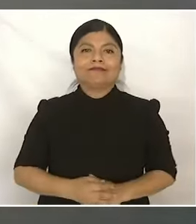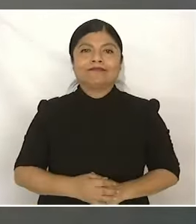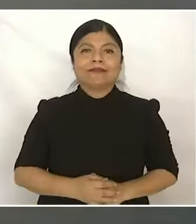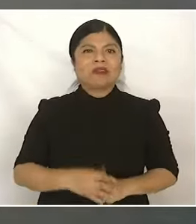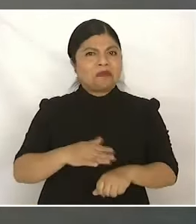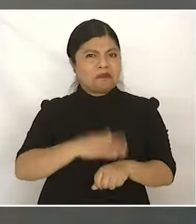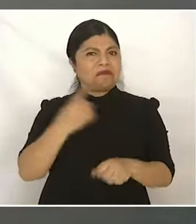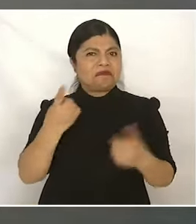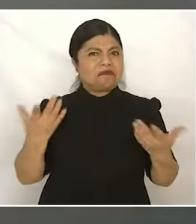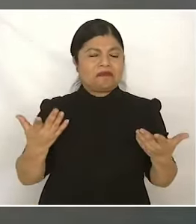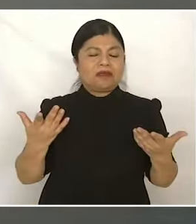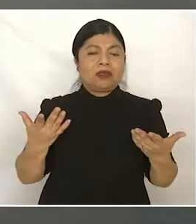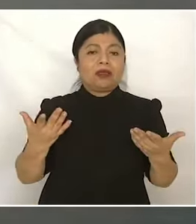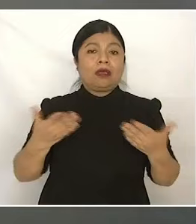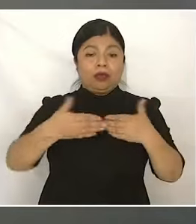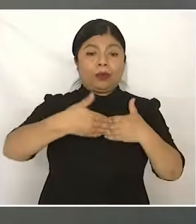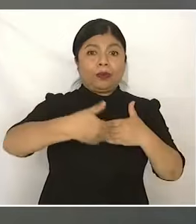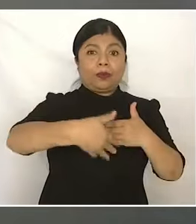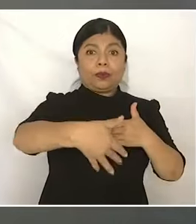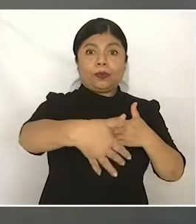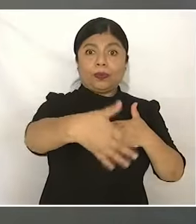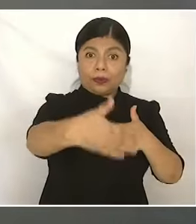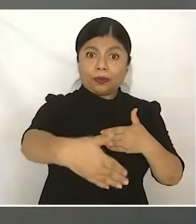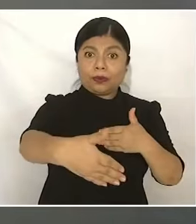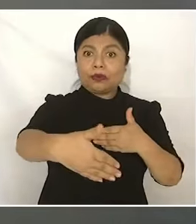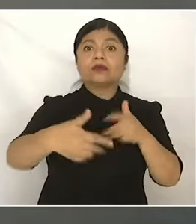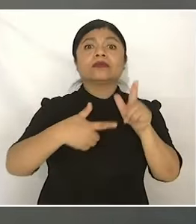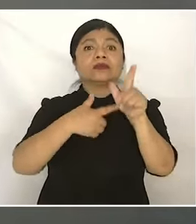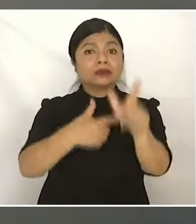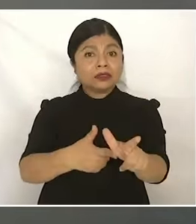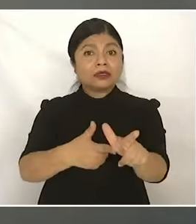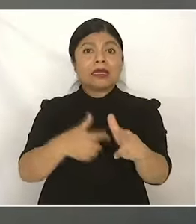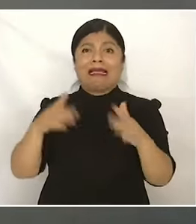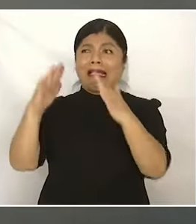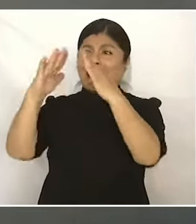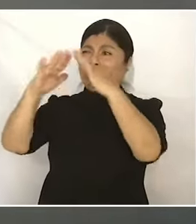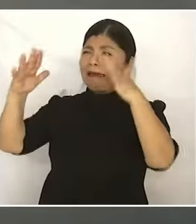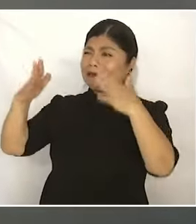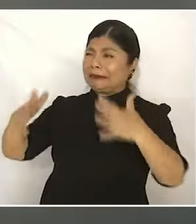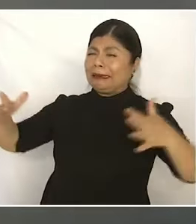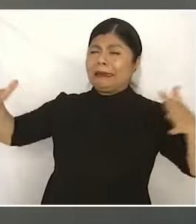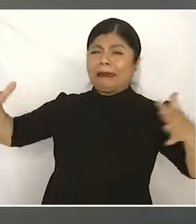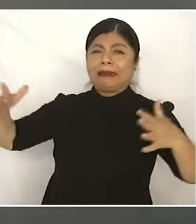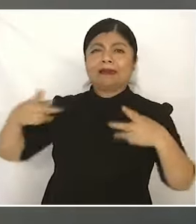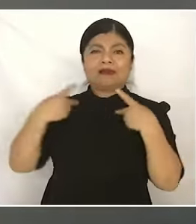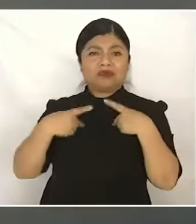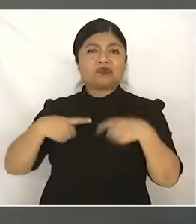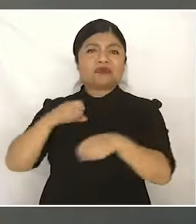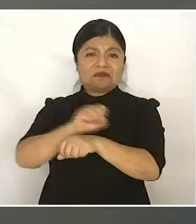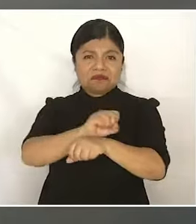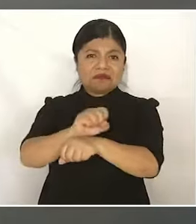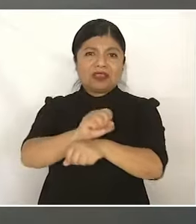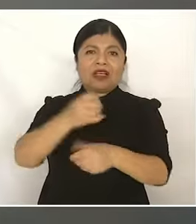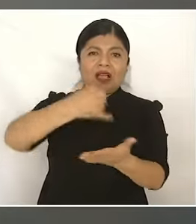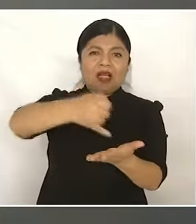peones acasillados. Bueno, pero